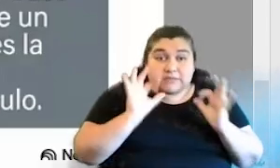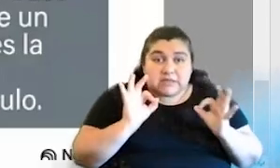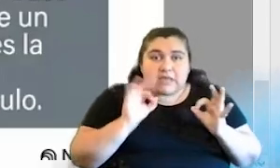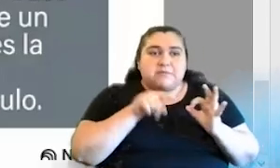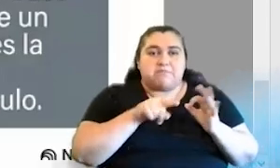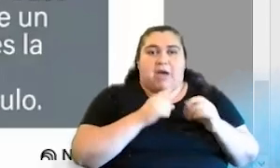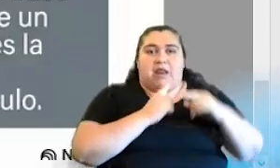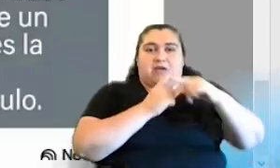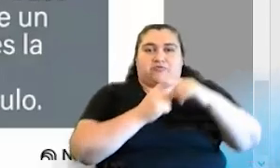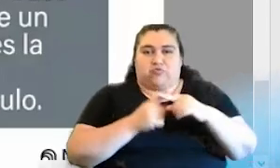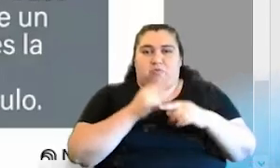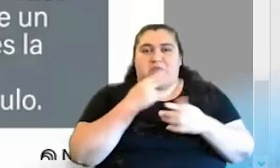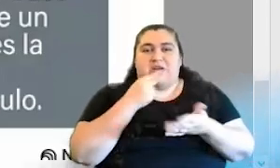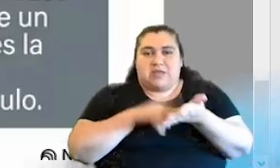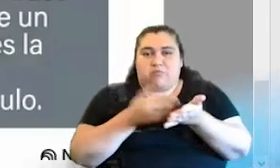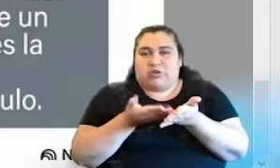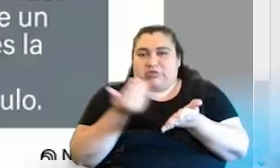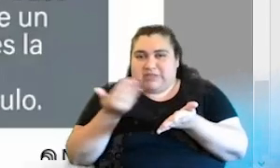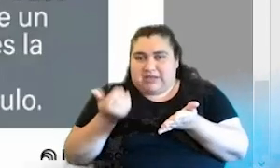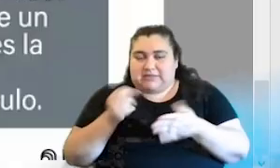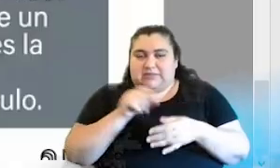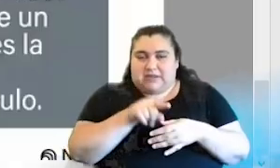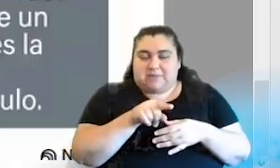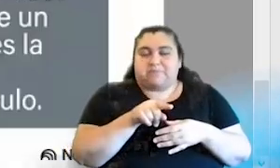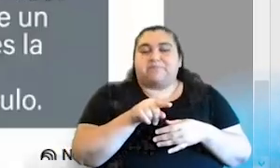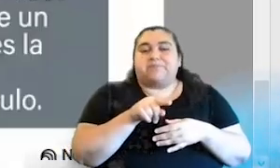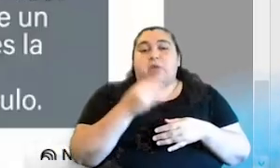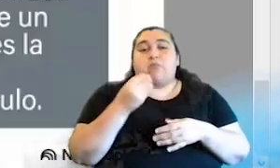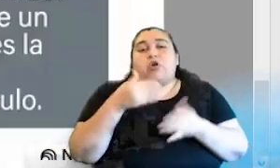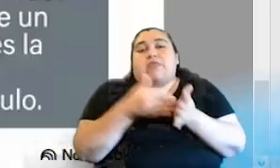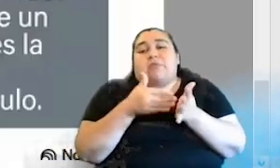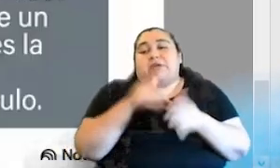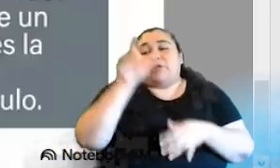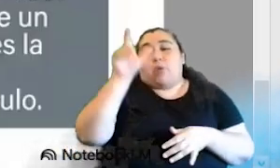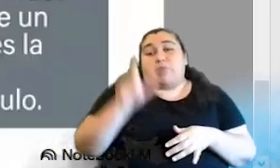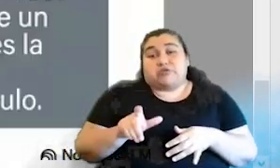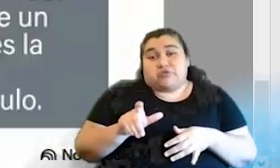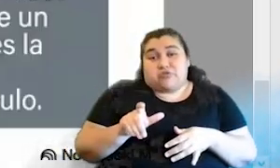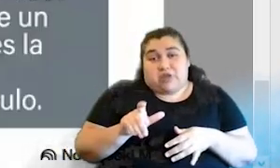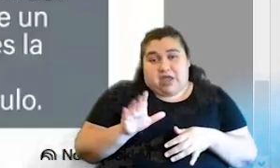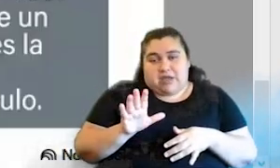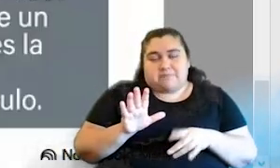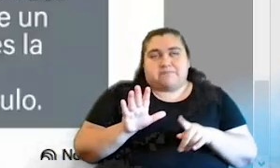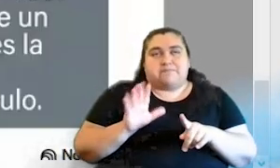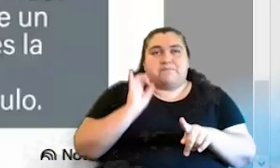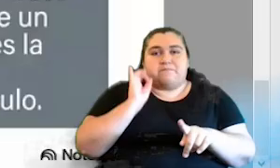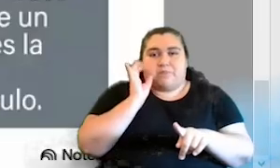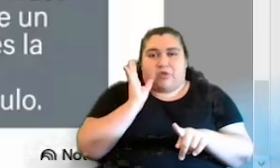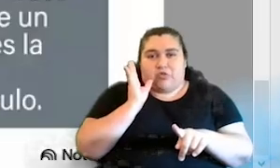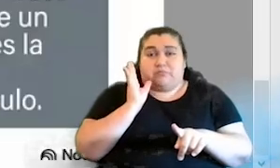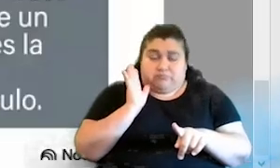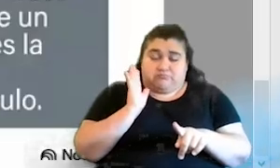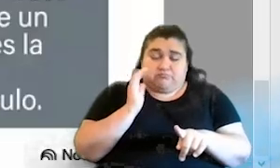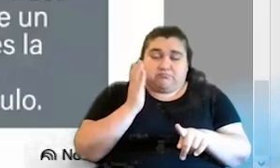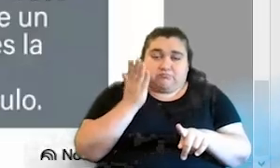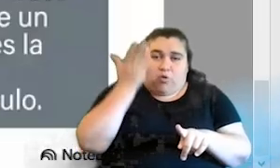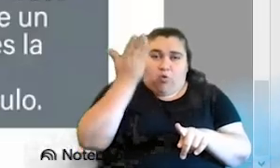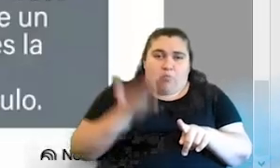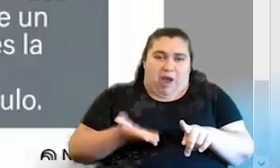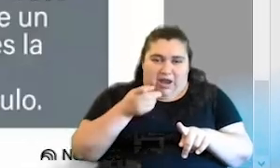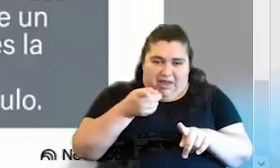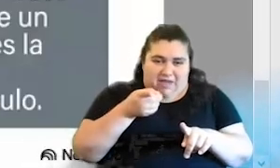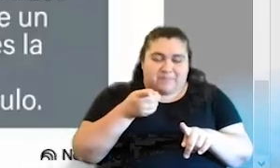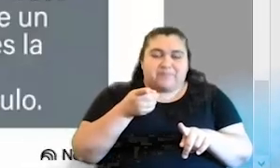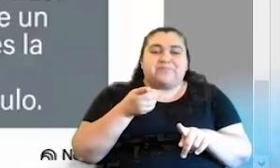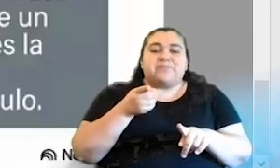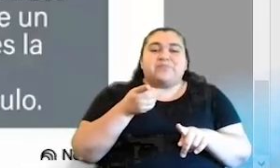a ir a la alícuota del artículo 94, pues estamos hablando de una persona física, perdón, de una persona humana, aplicaremos conforme